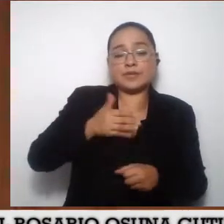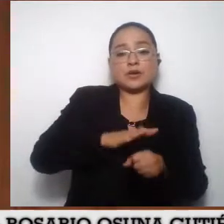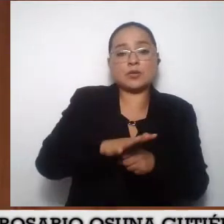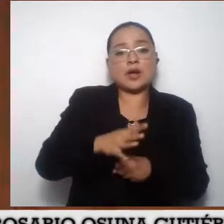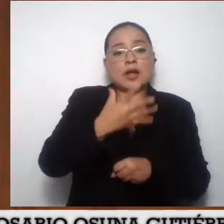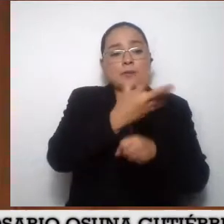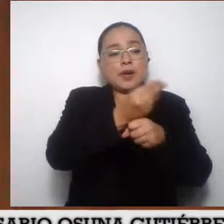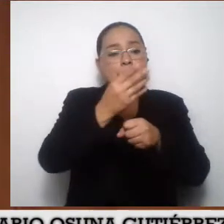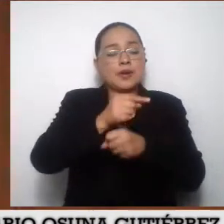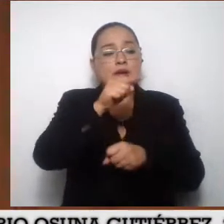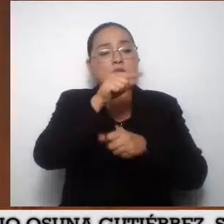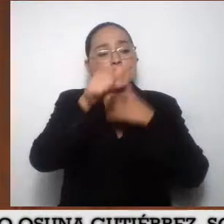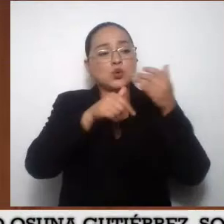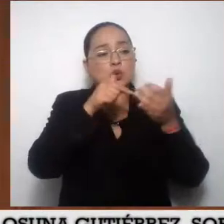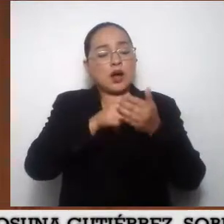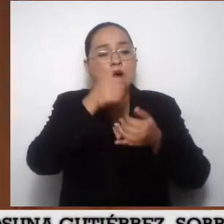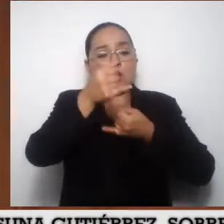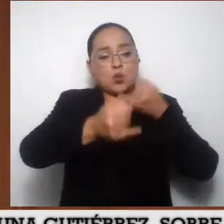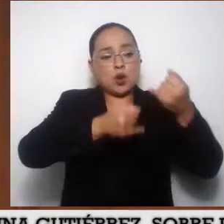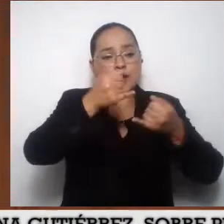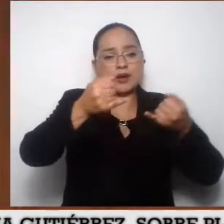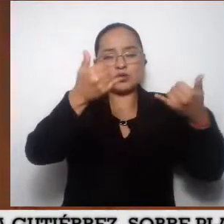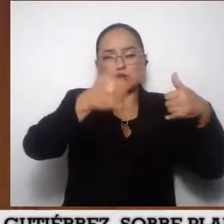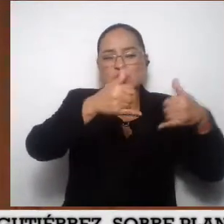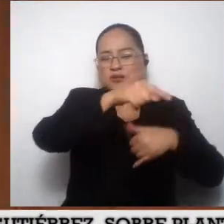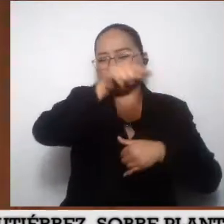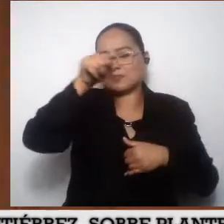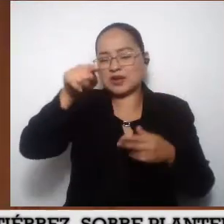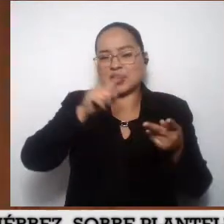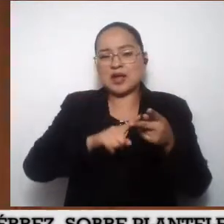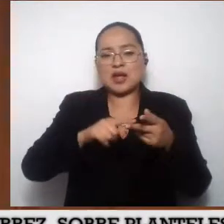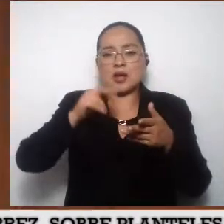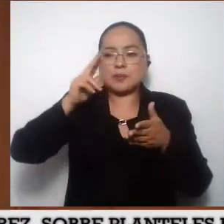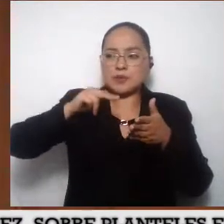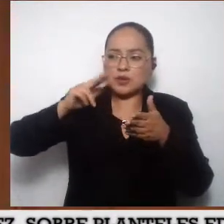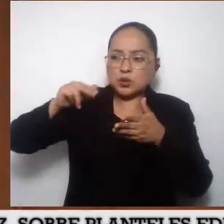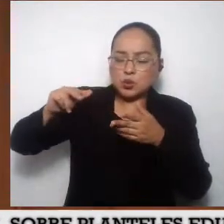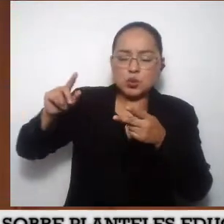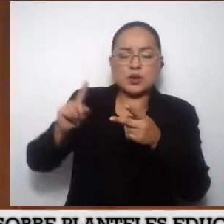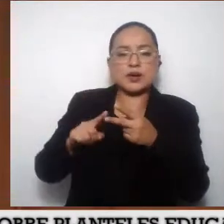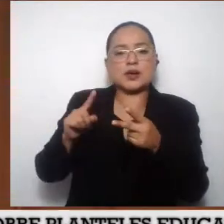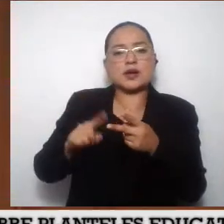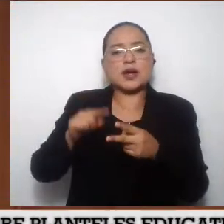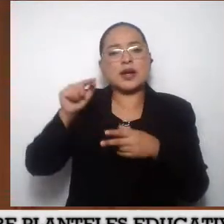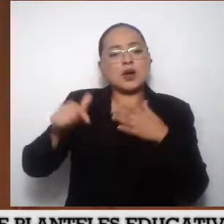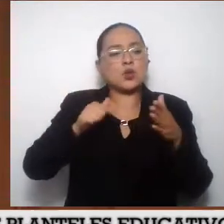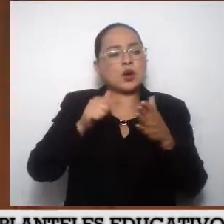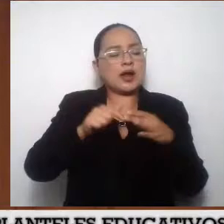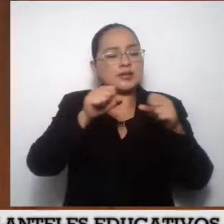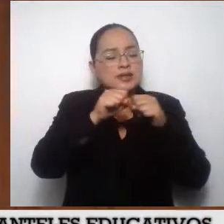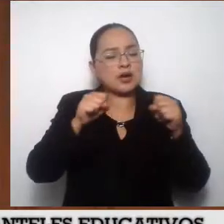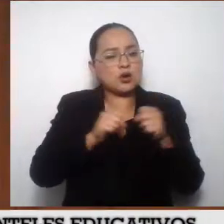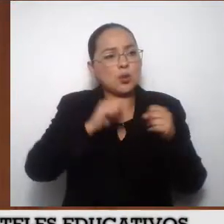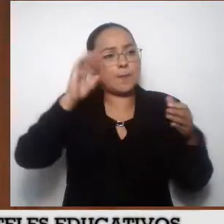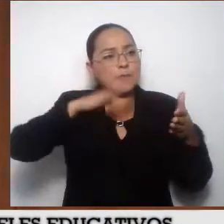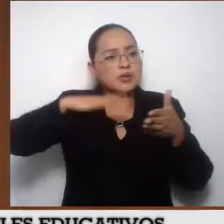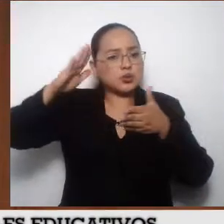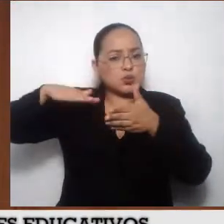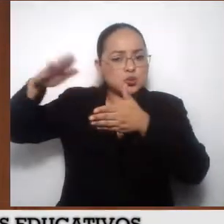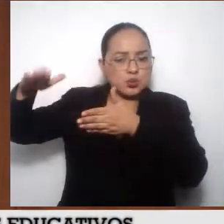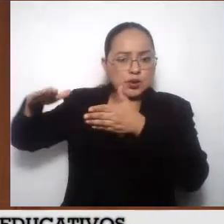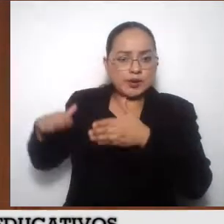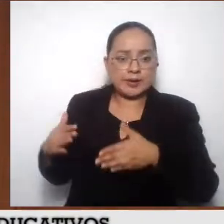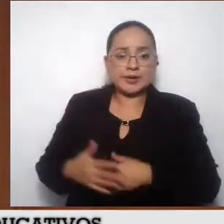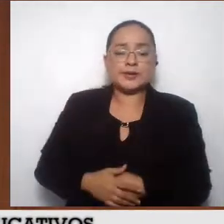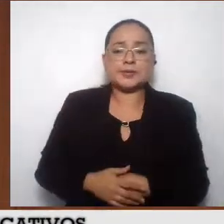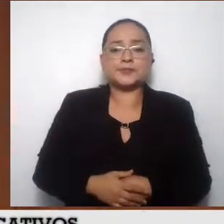de juegos, soldar y pintar, pintura en general de las instalaciones. Aquí podemos